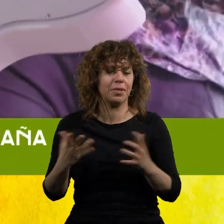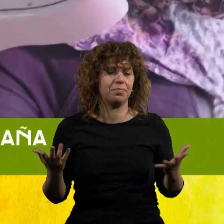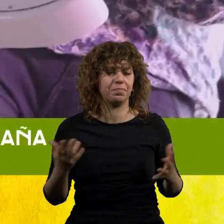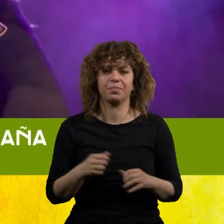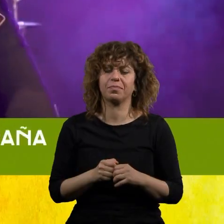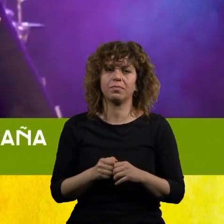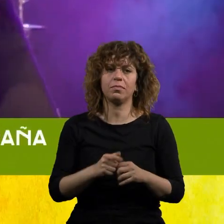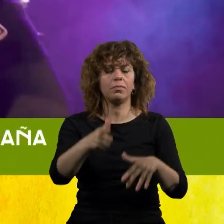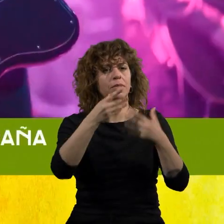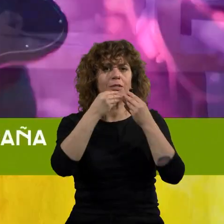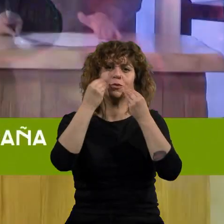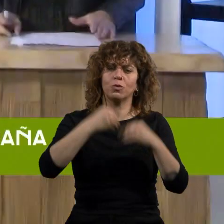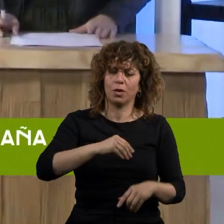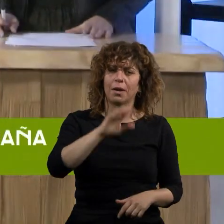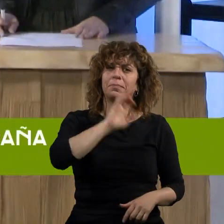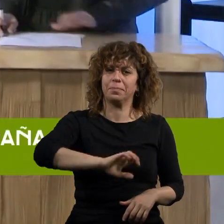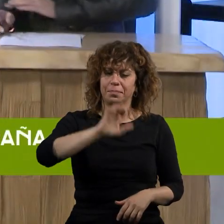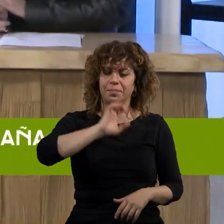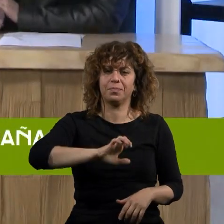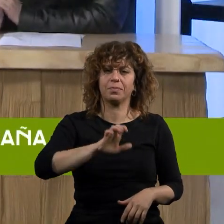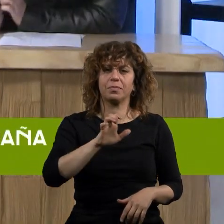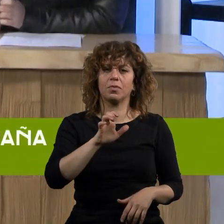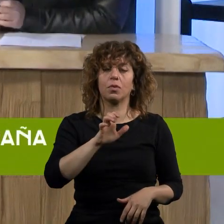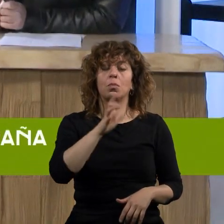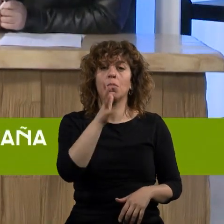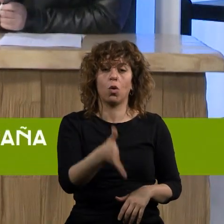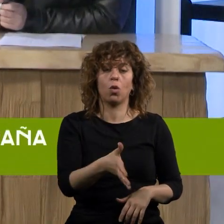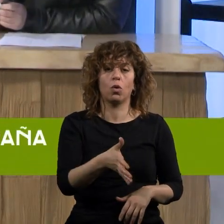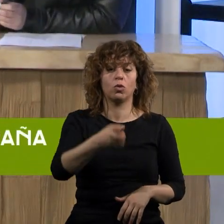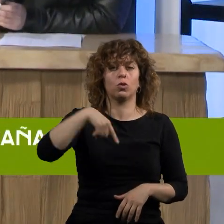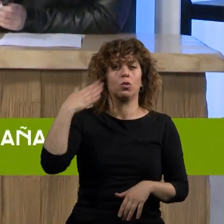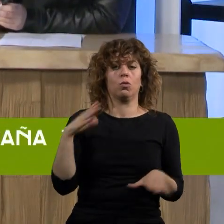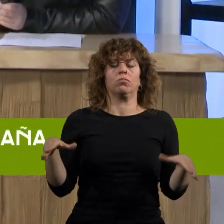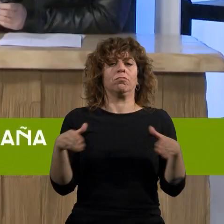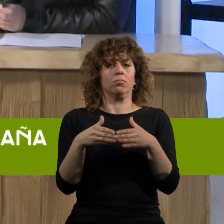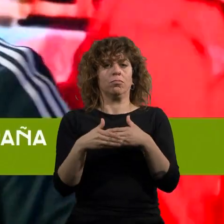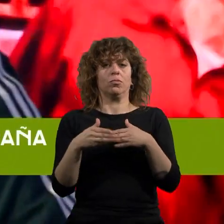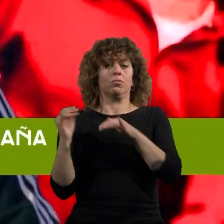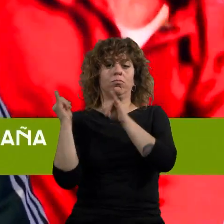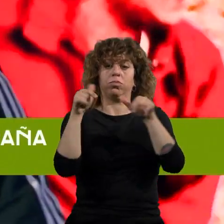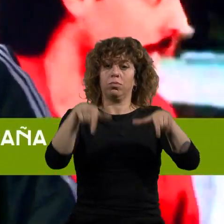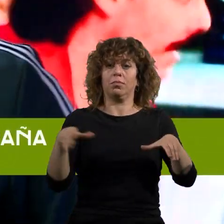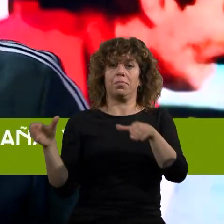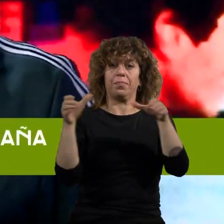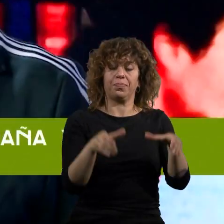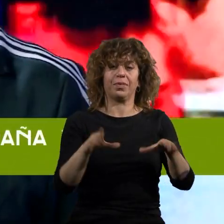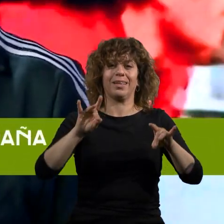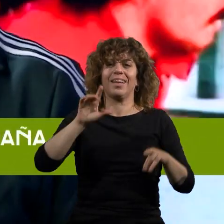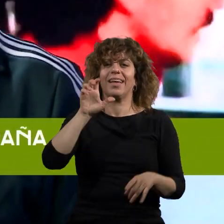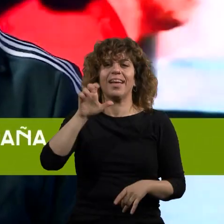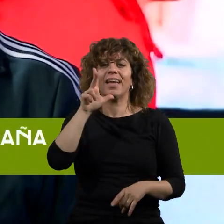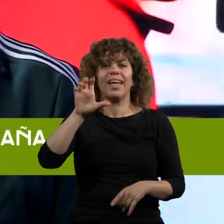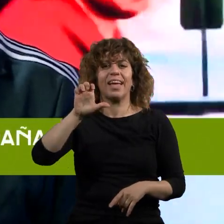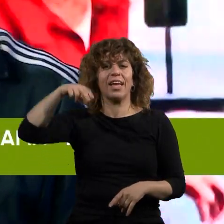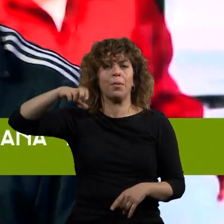Pues es una historia un poco curiosa, la verdad. Porque nosotros cuando empezamos a afincarnos aquí en Logroño, Emenche es